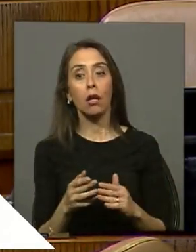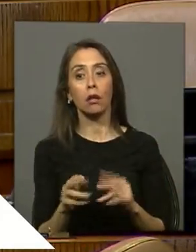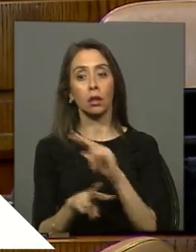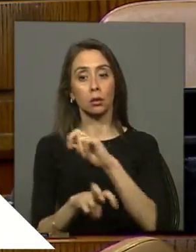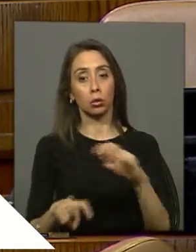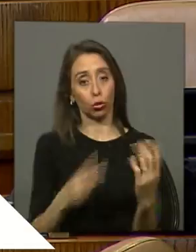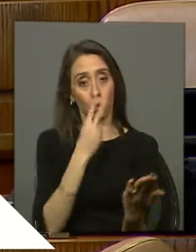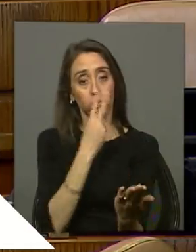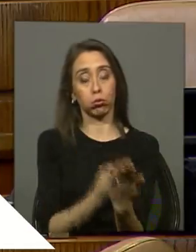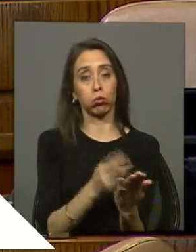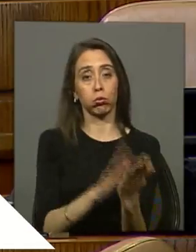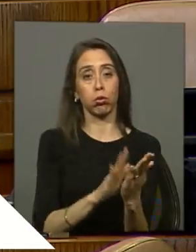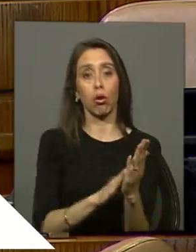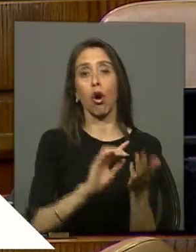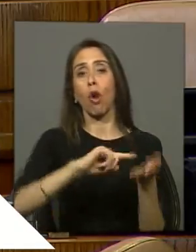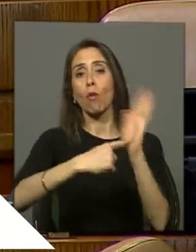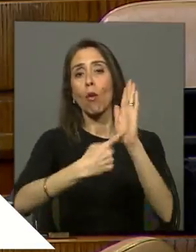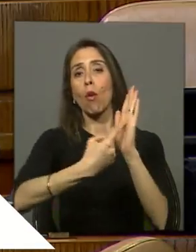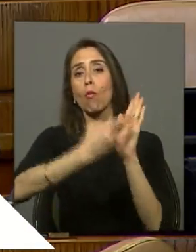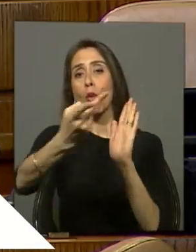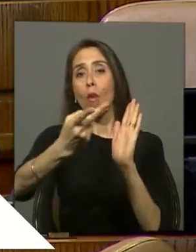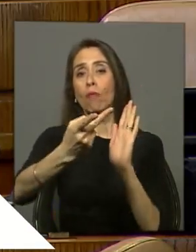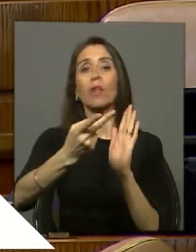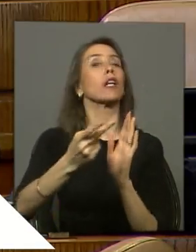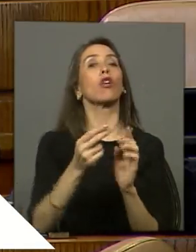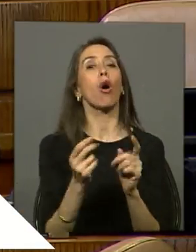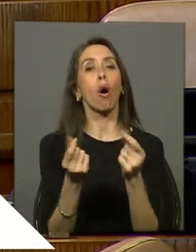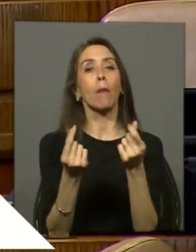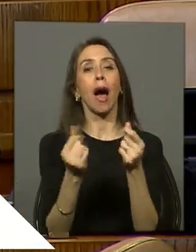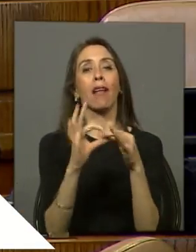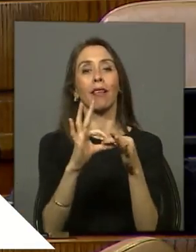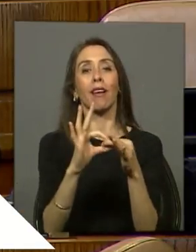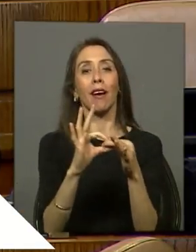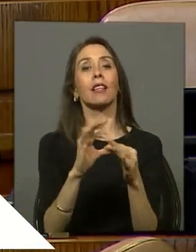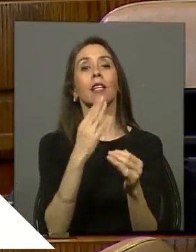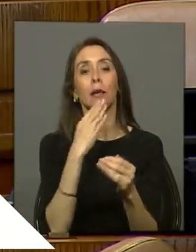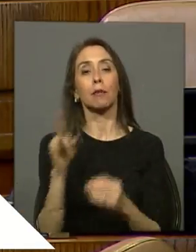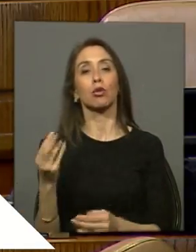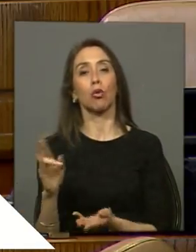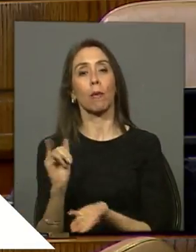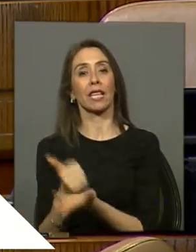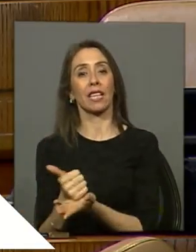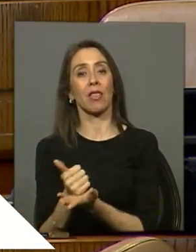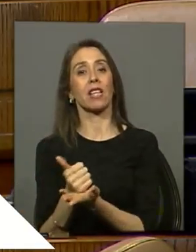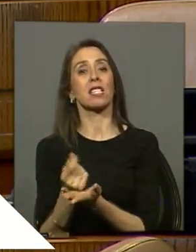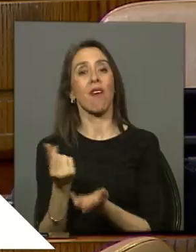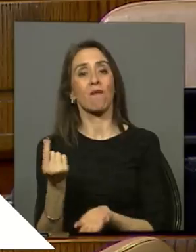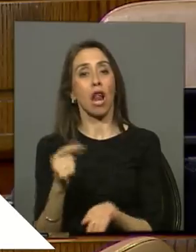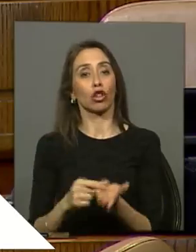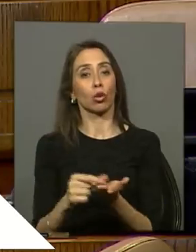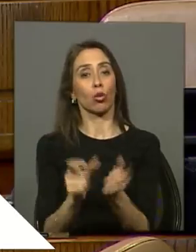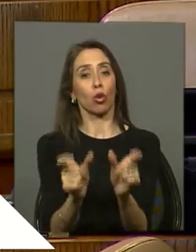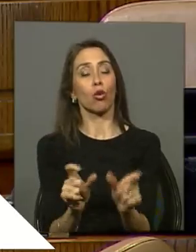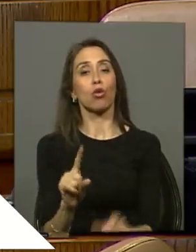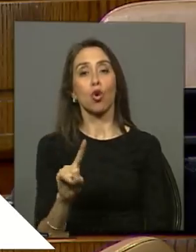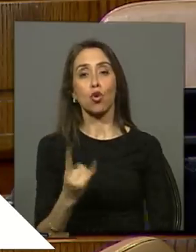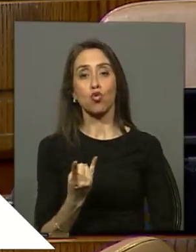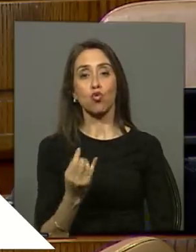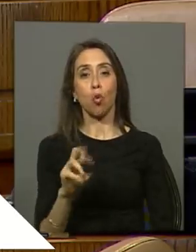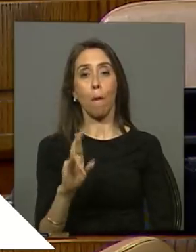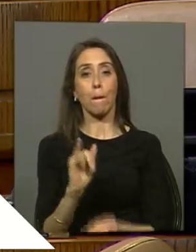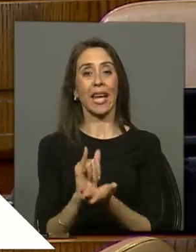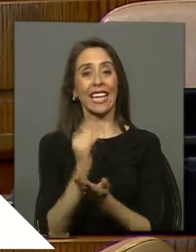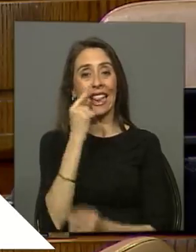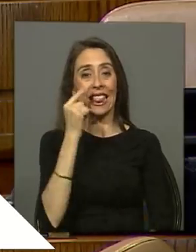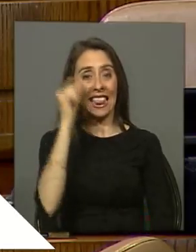investigación y por lo tanto la oferta pública de valores también tiene que ser fiscalizada por la subentendencia de valores inseguros el superintendente tiene una